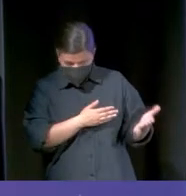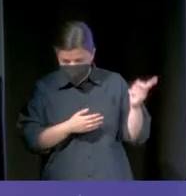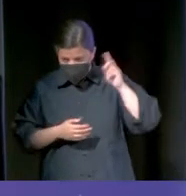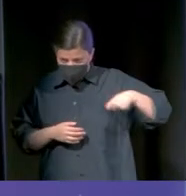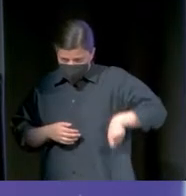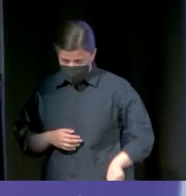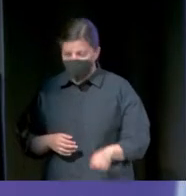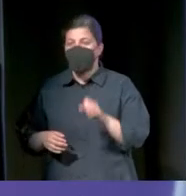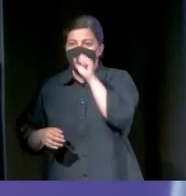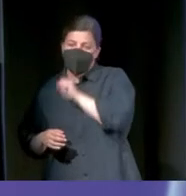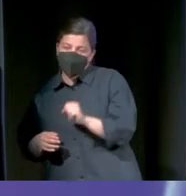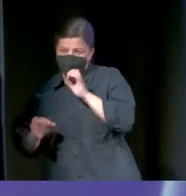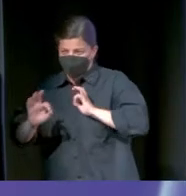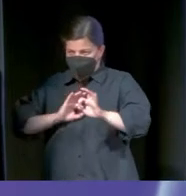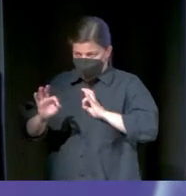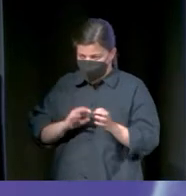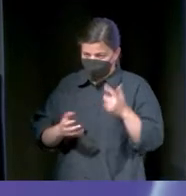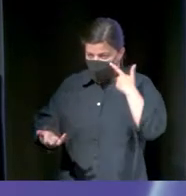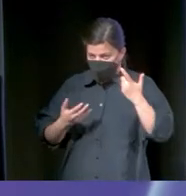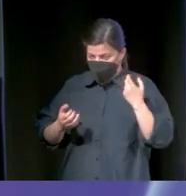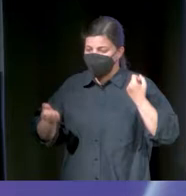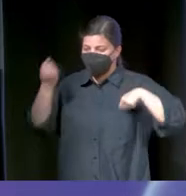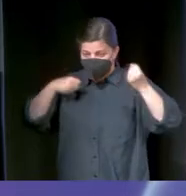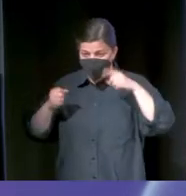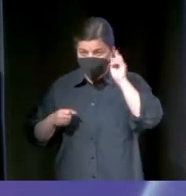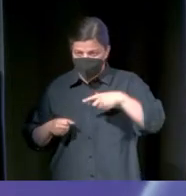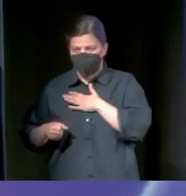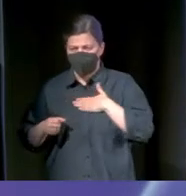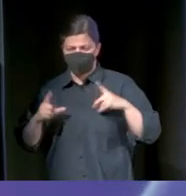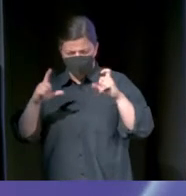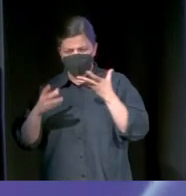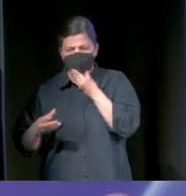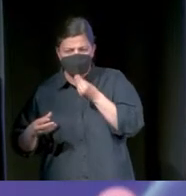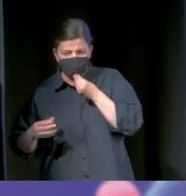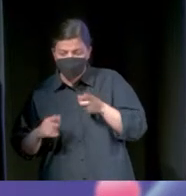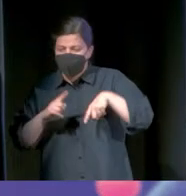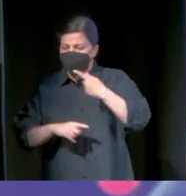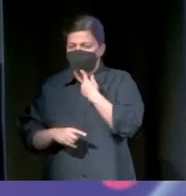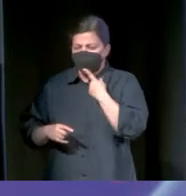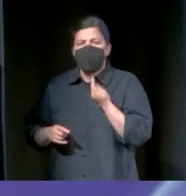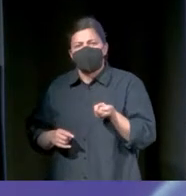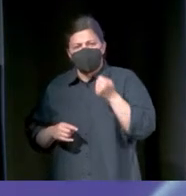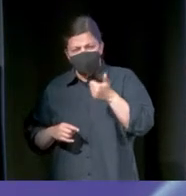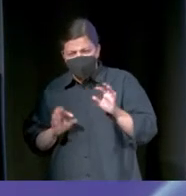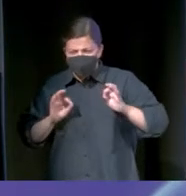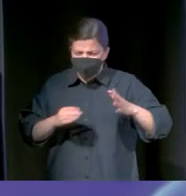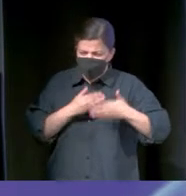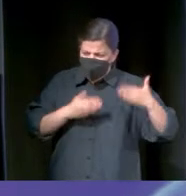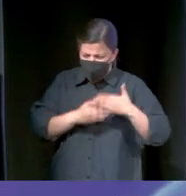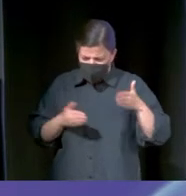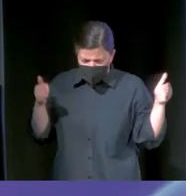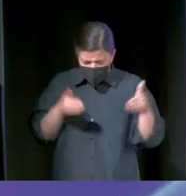pro modelo cantante actriz entonces yo quise hacerme fotitos así como de mona luego de repente digo voy a tenerme un poco por el rollo de la moda